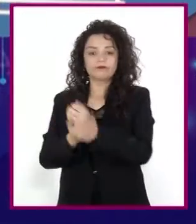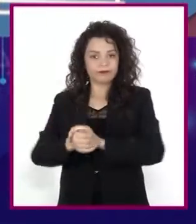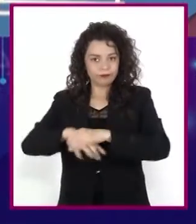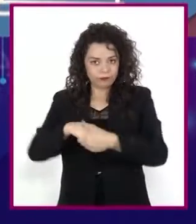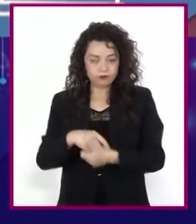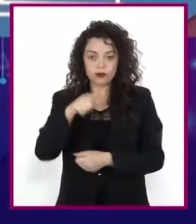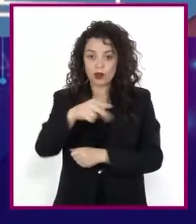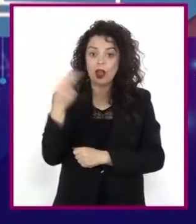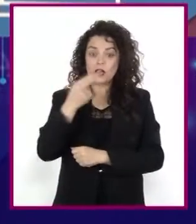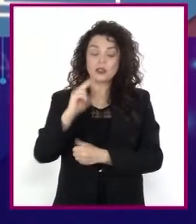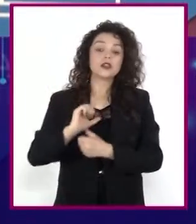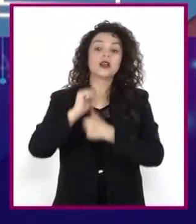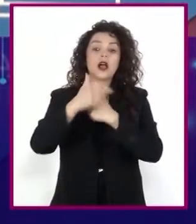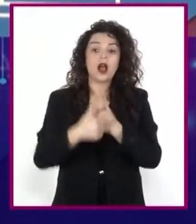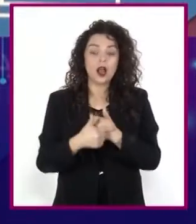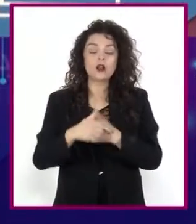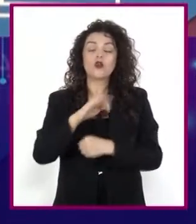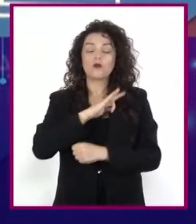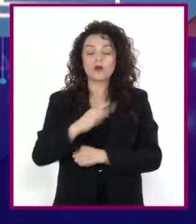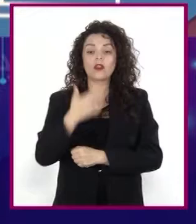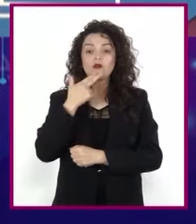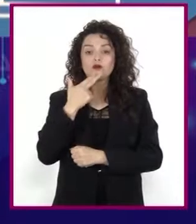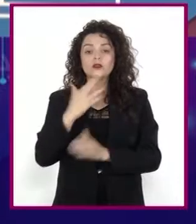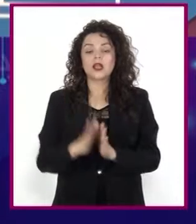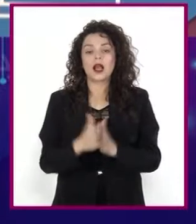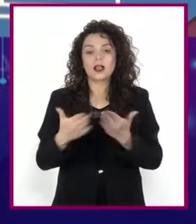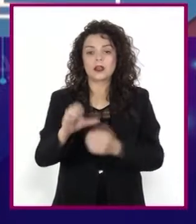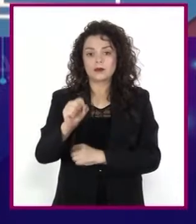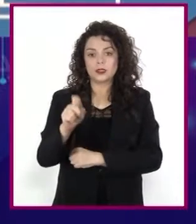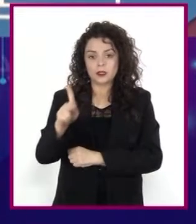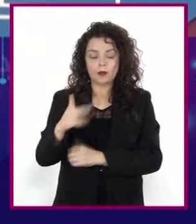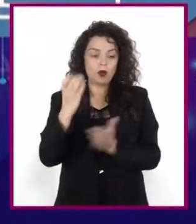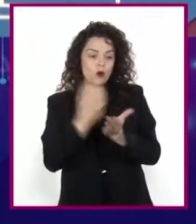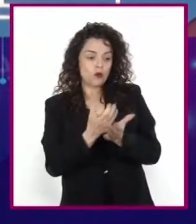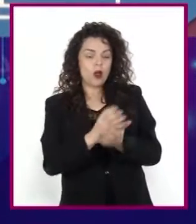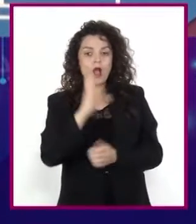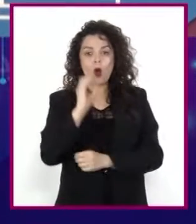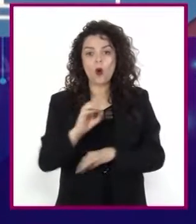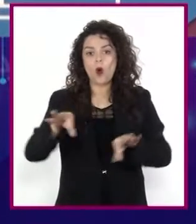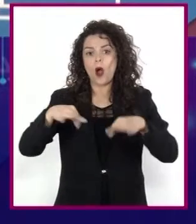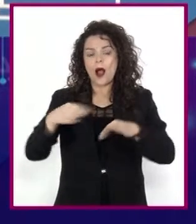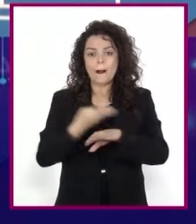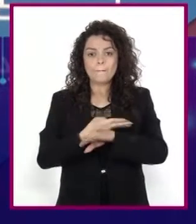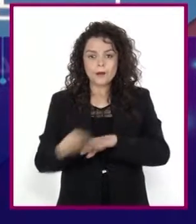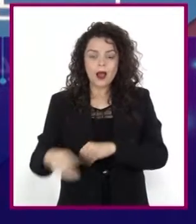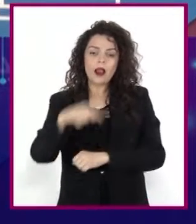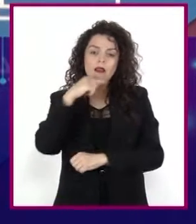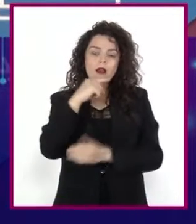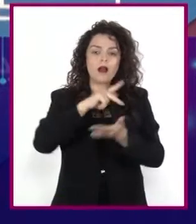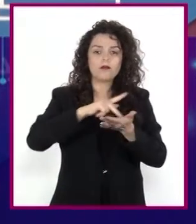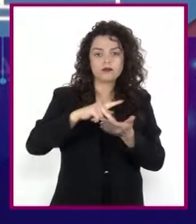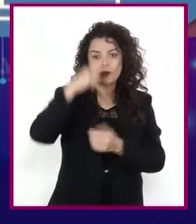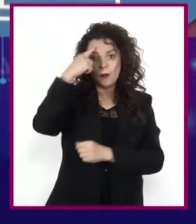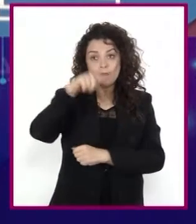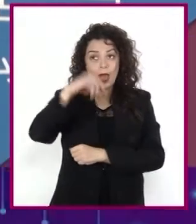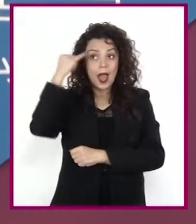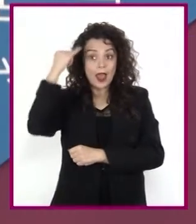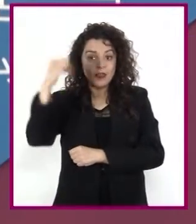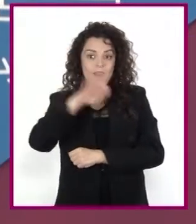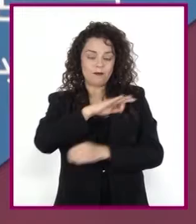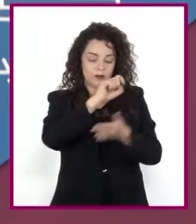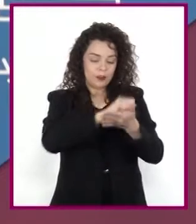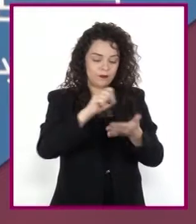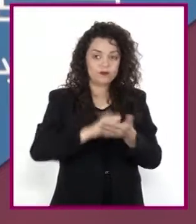requieren hacer alguna consulta, su cuaderno u hojas blancas y un lápiz o bolígrafo para anotar las ideas clave, dudas